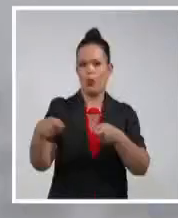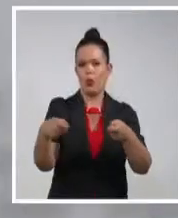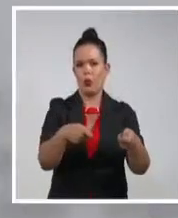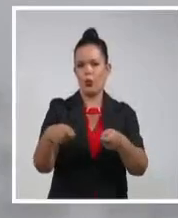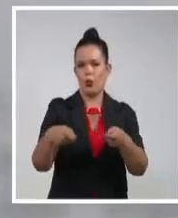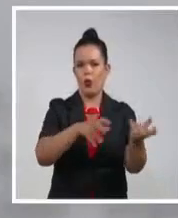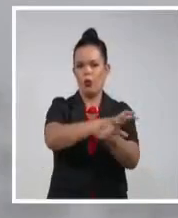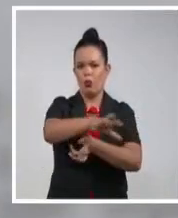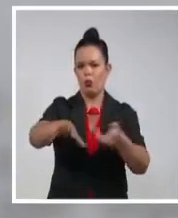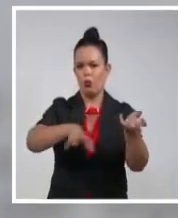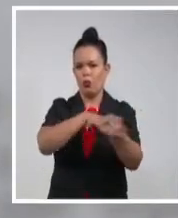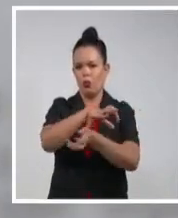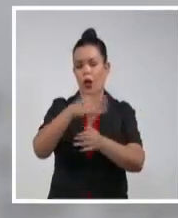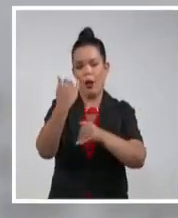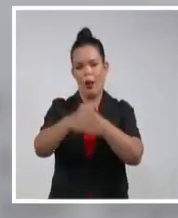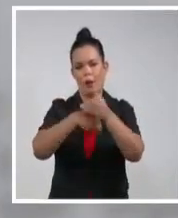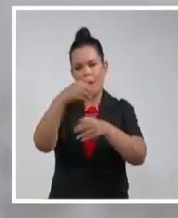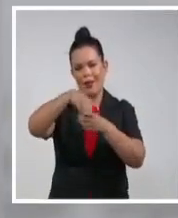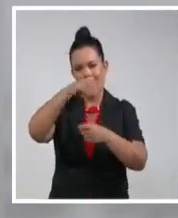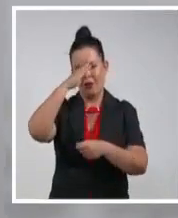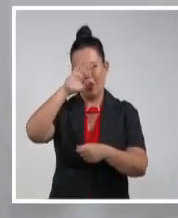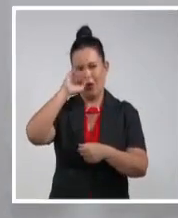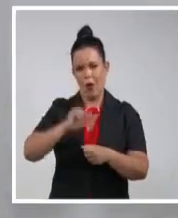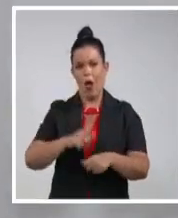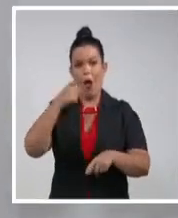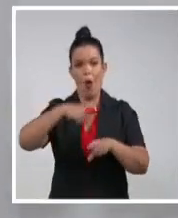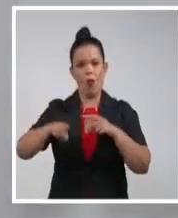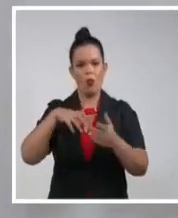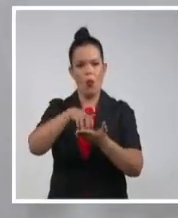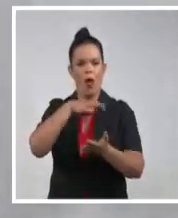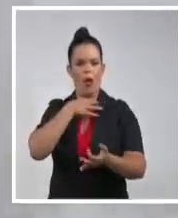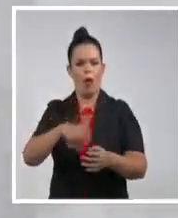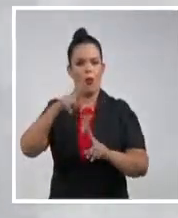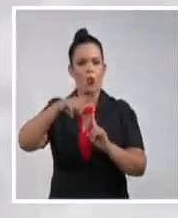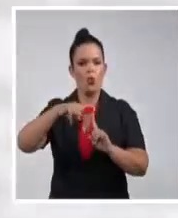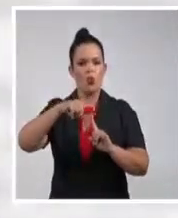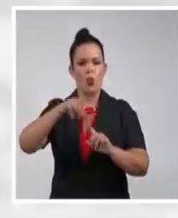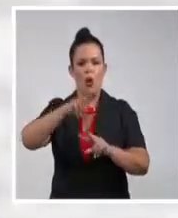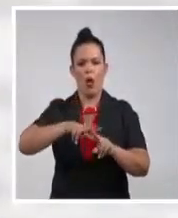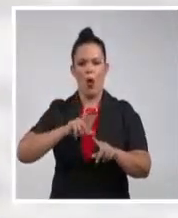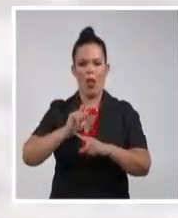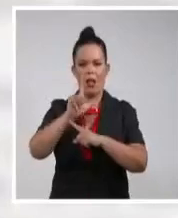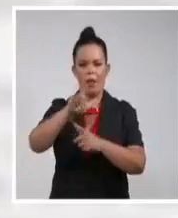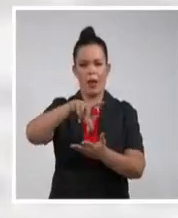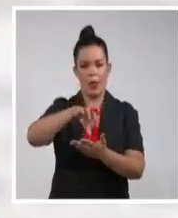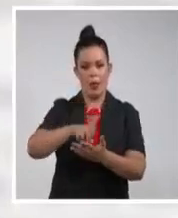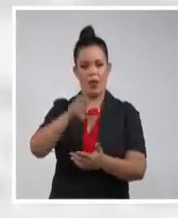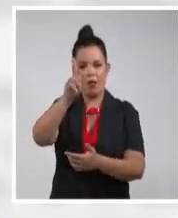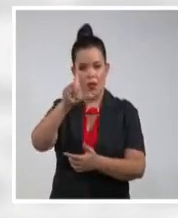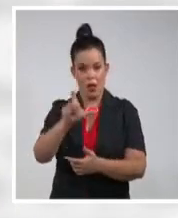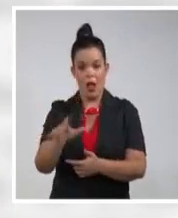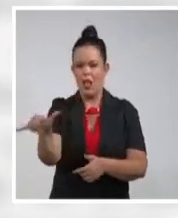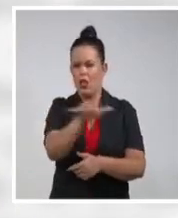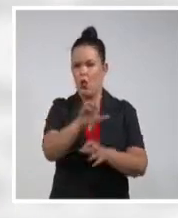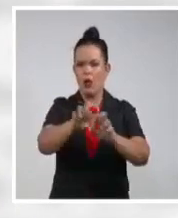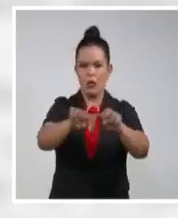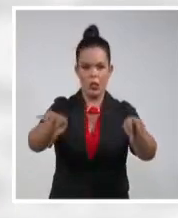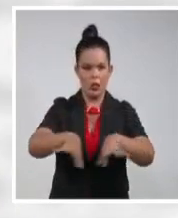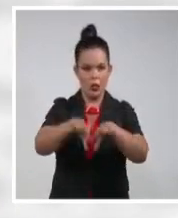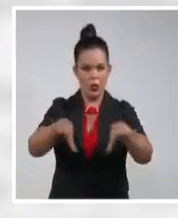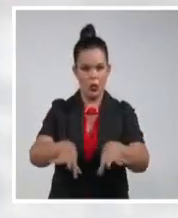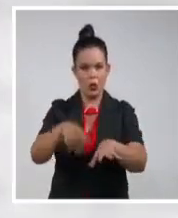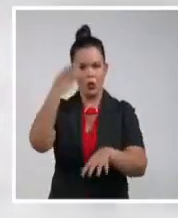militar. En otros territorios del país, como Las Tunas, Holguín, Pinar del Río y Villa Clara, ocurrieron encuentros similares de los intendentes